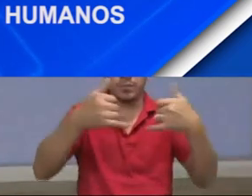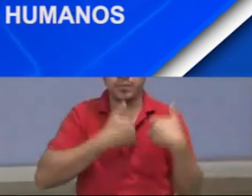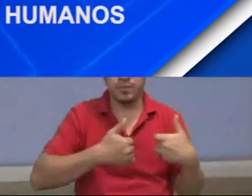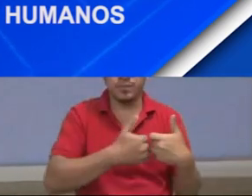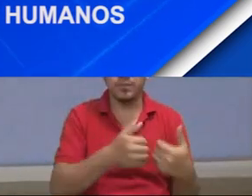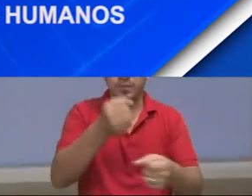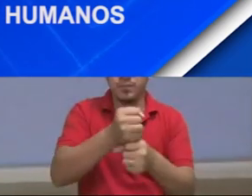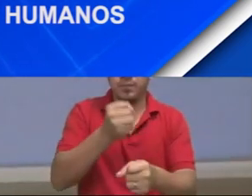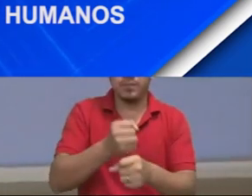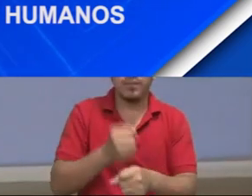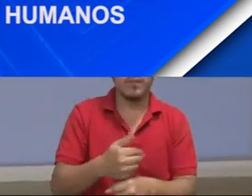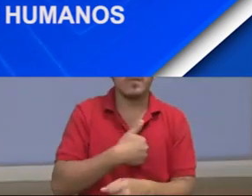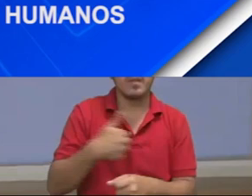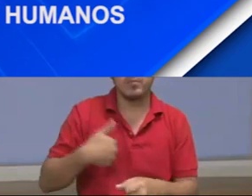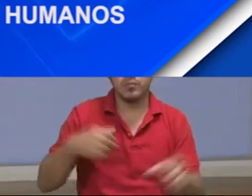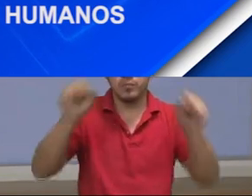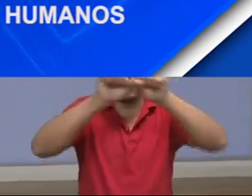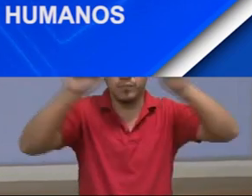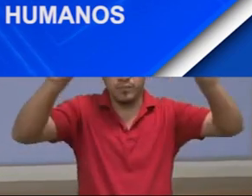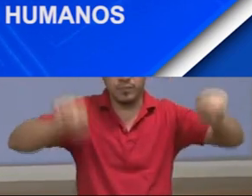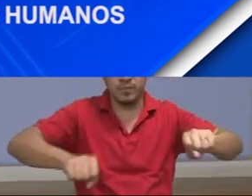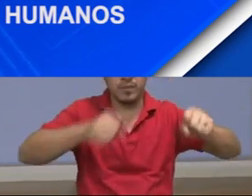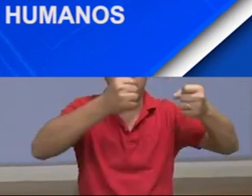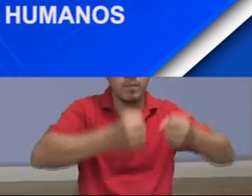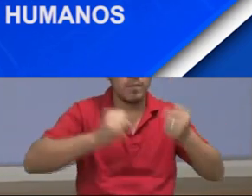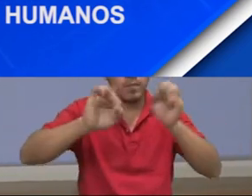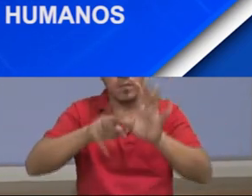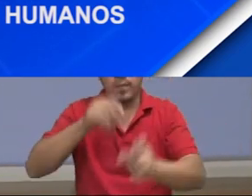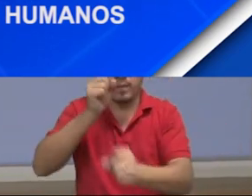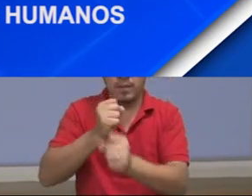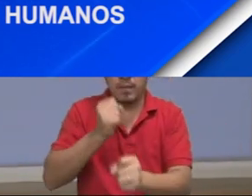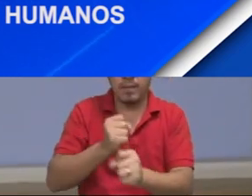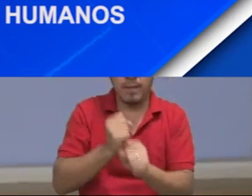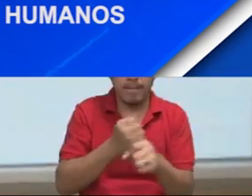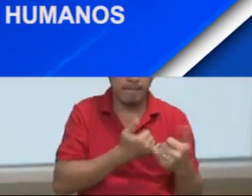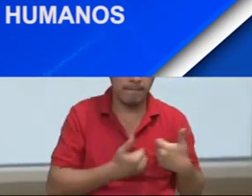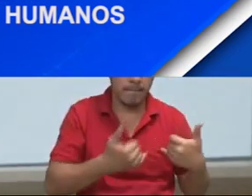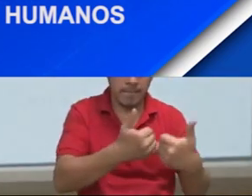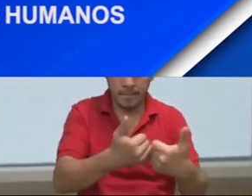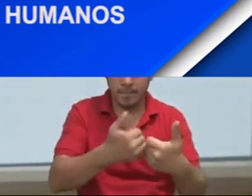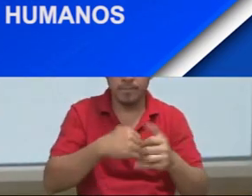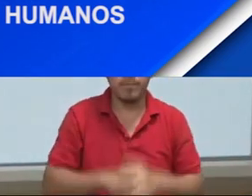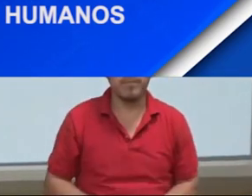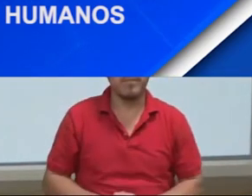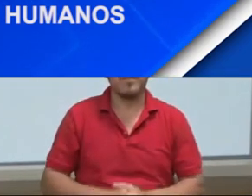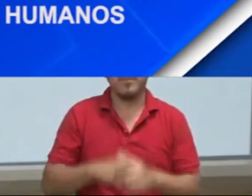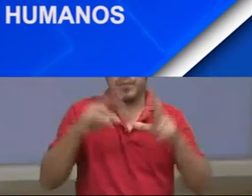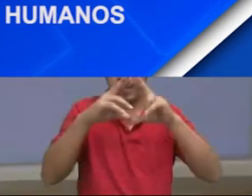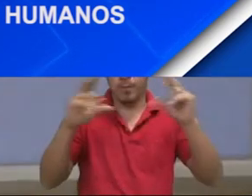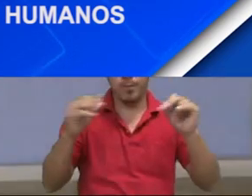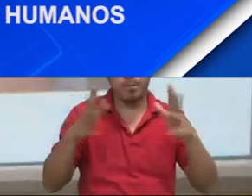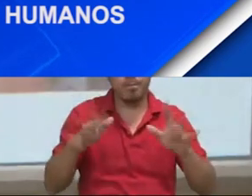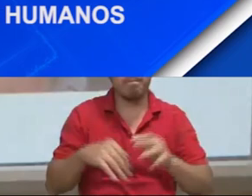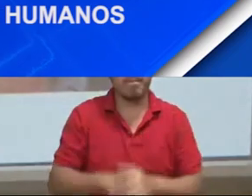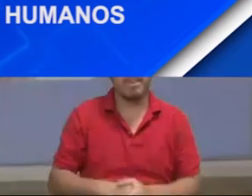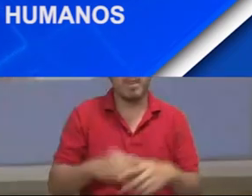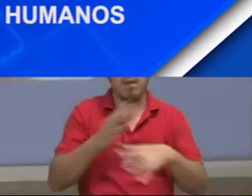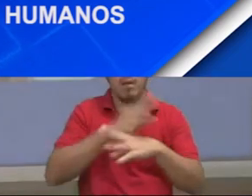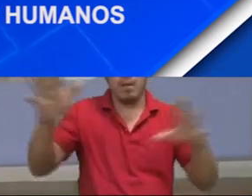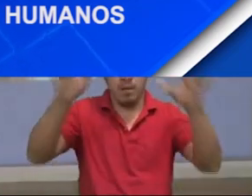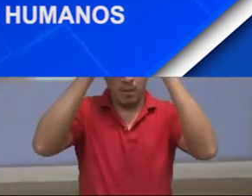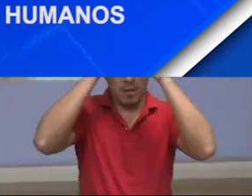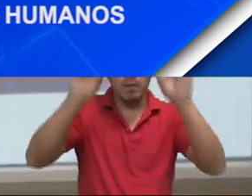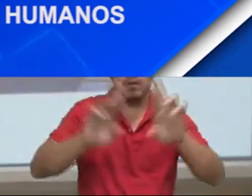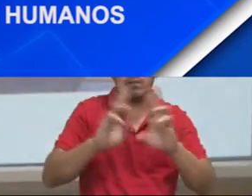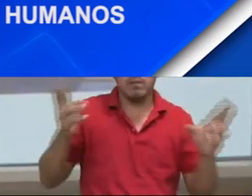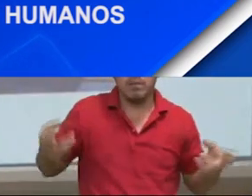un 67% de participación en todas las tareas de esa entidad estatal, en la que se realizaron